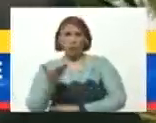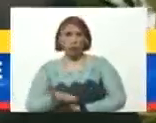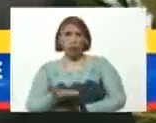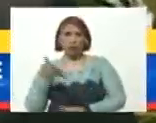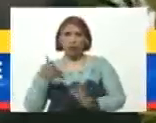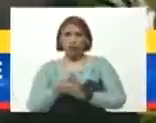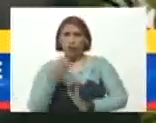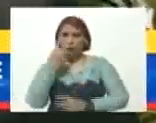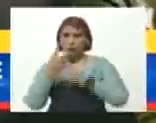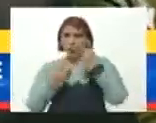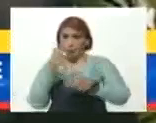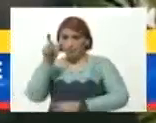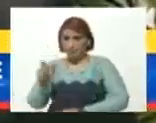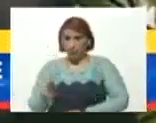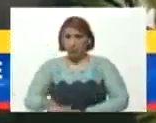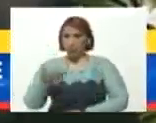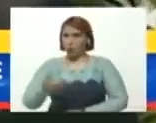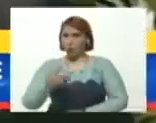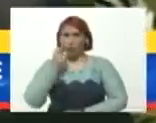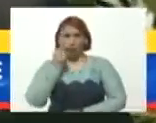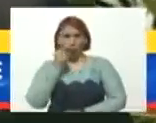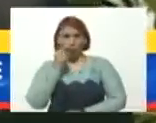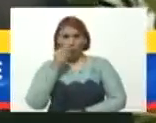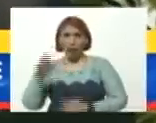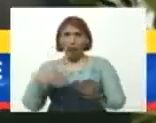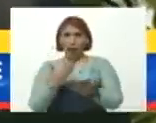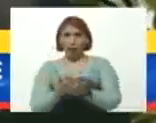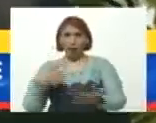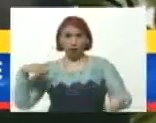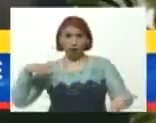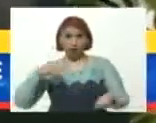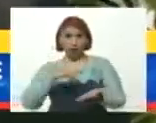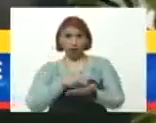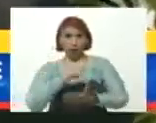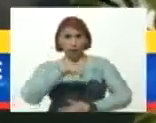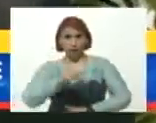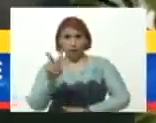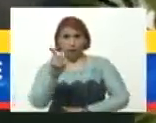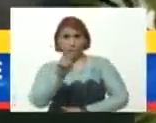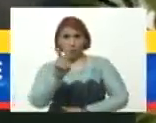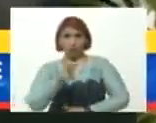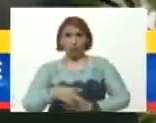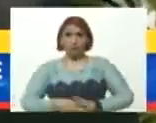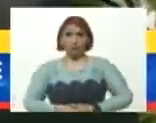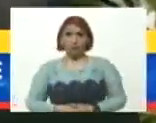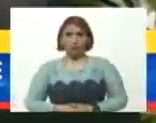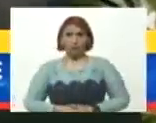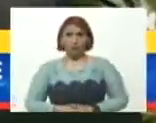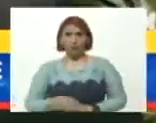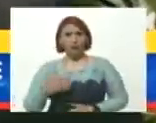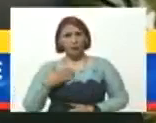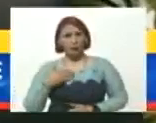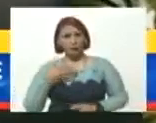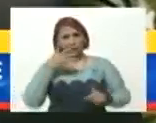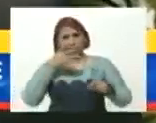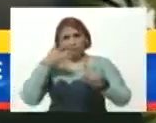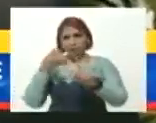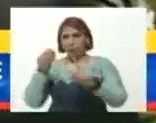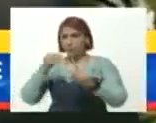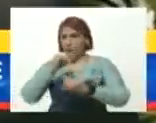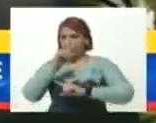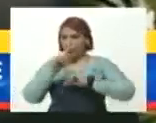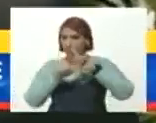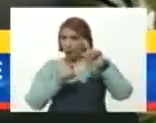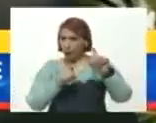de una personalidad como Gianni Infantino a Venezuela. Y mi sugerencia, más que una